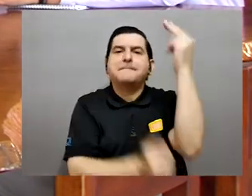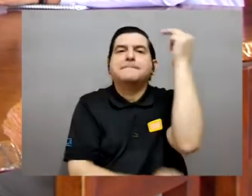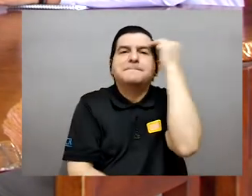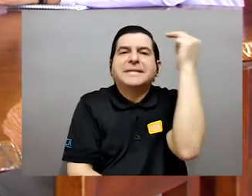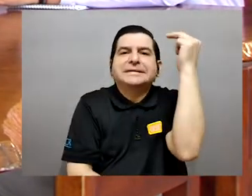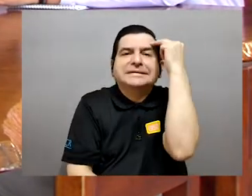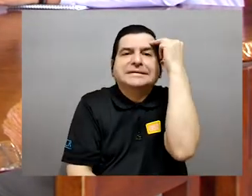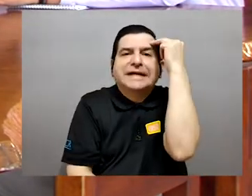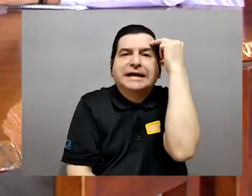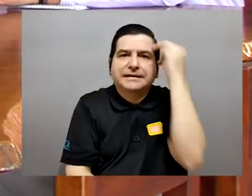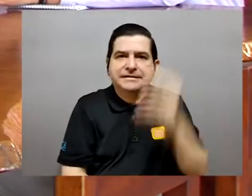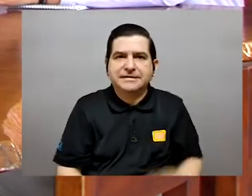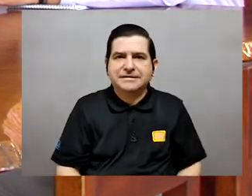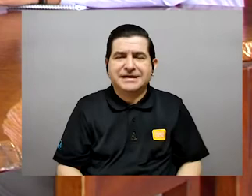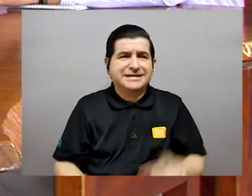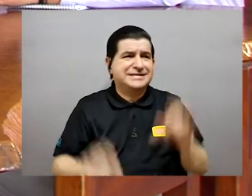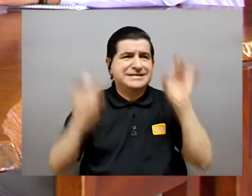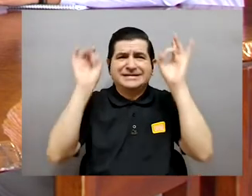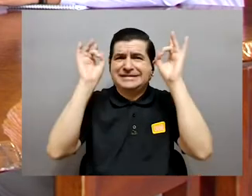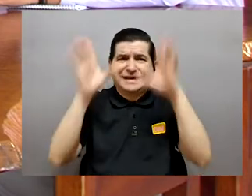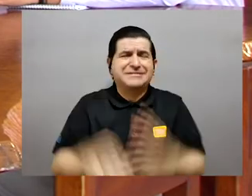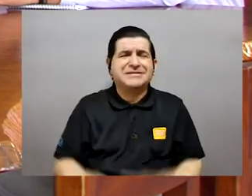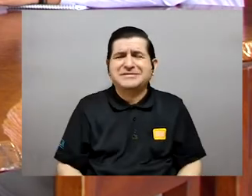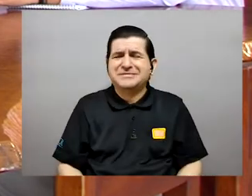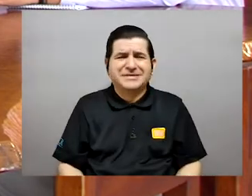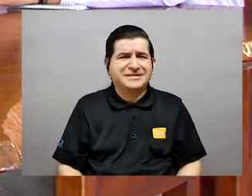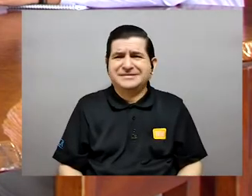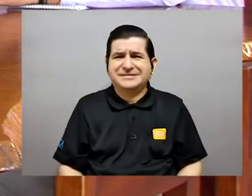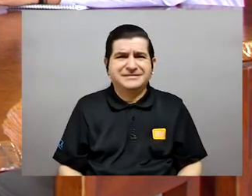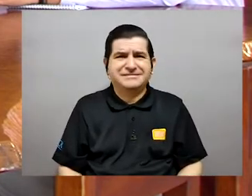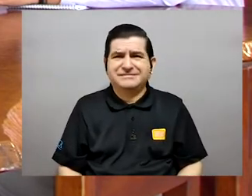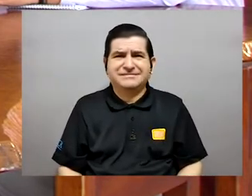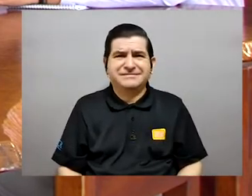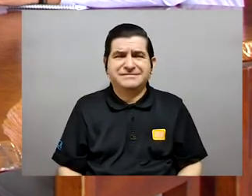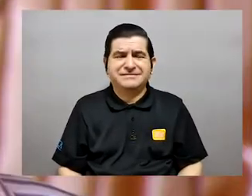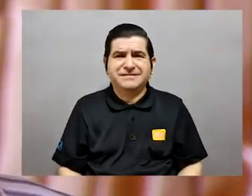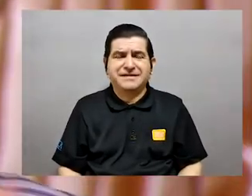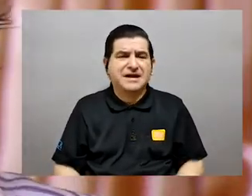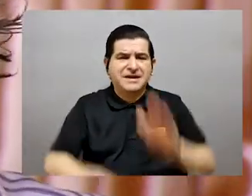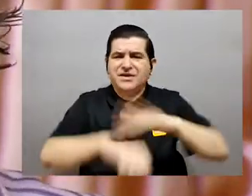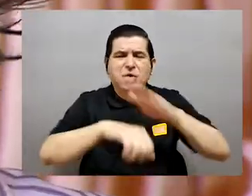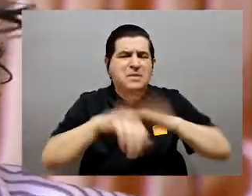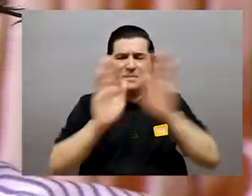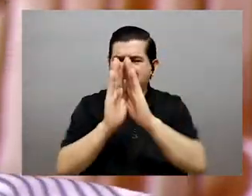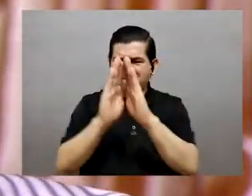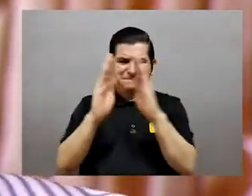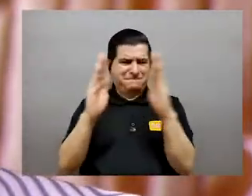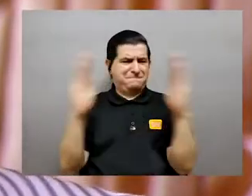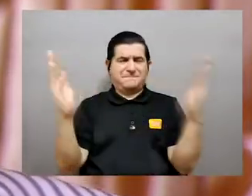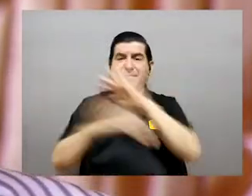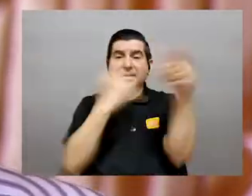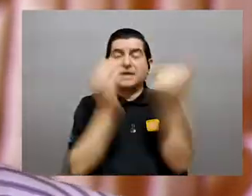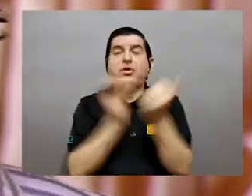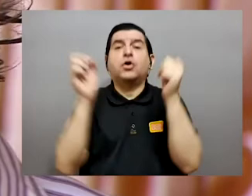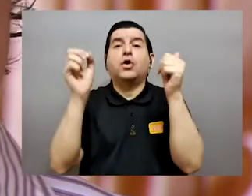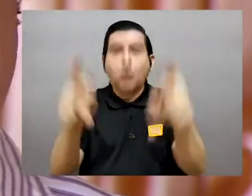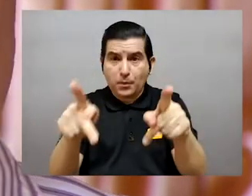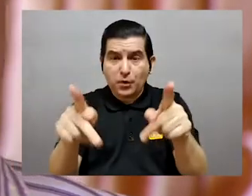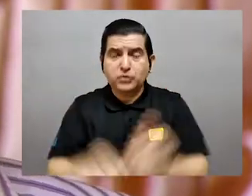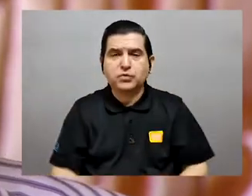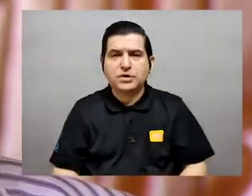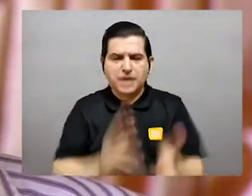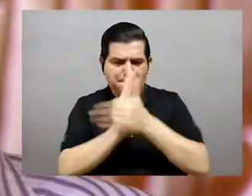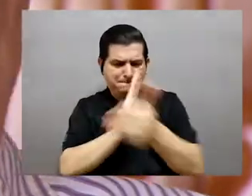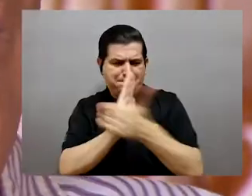dando participación a todos los profesionales que tengan que ver con este problema que tenemos. Y así serán los profesionales que estén en la parte de